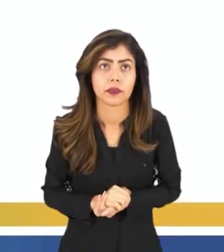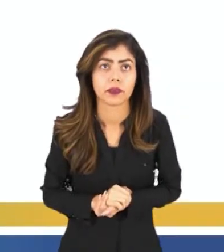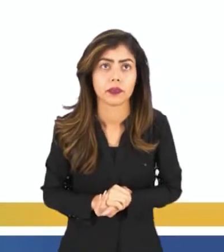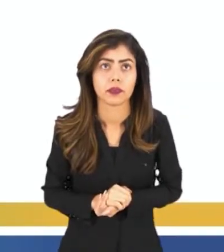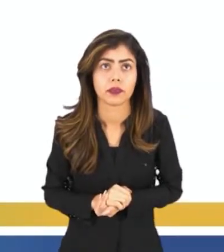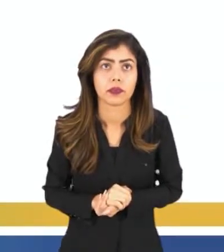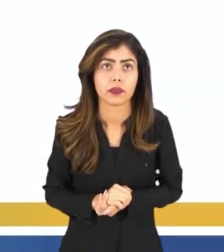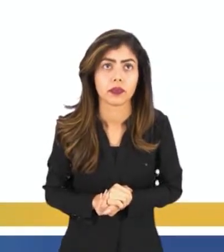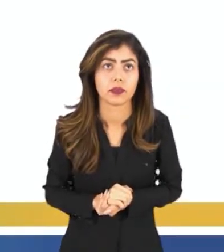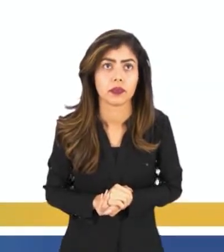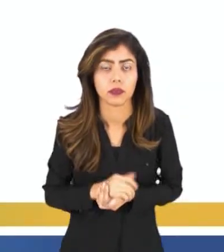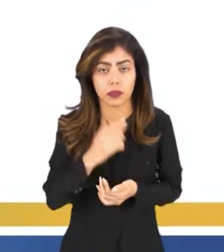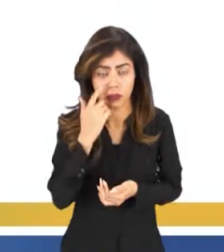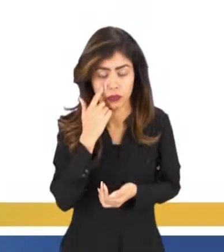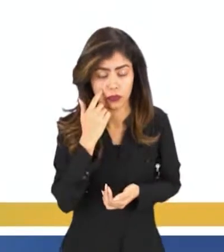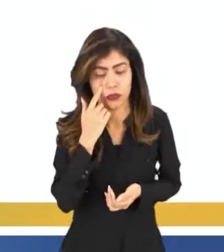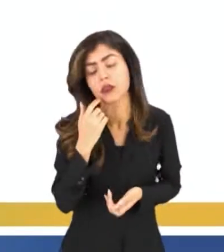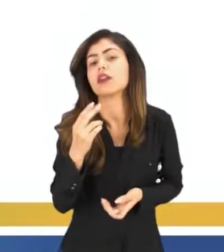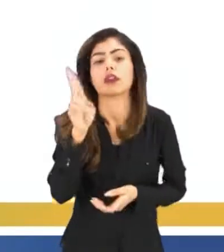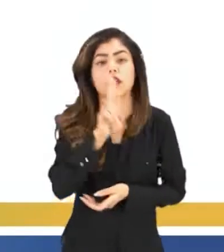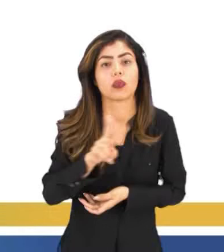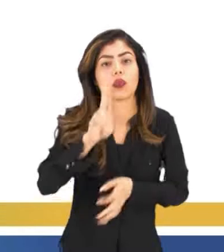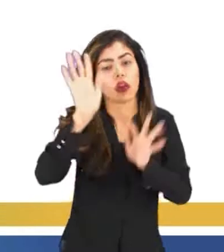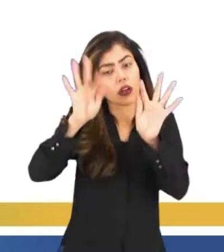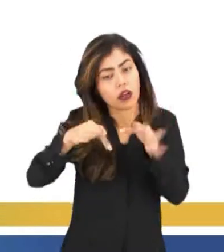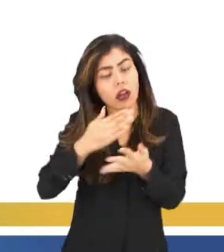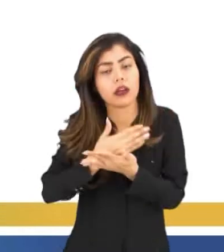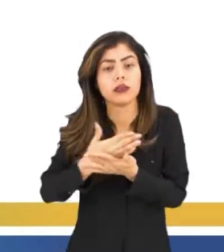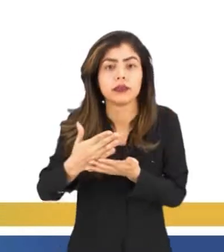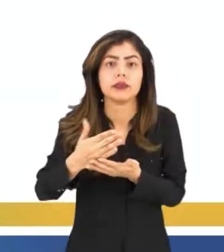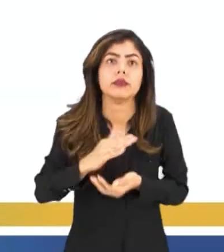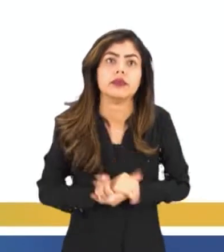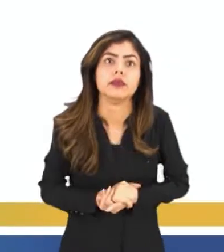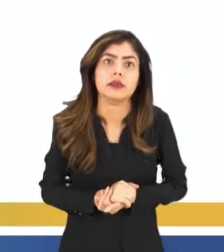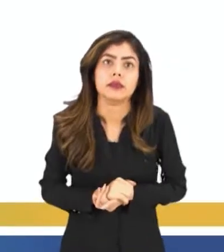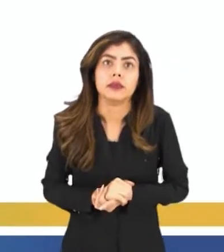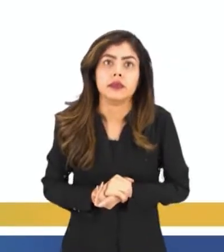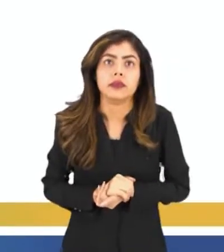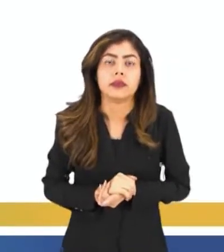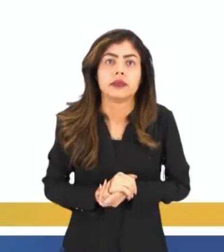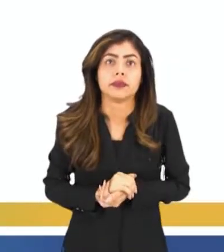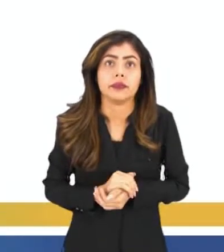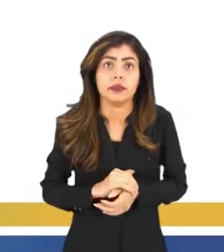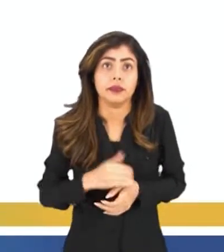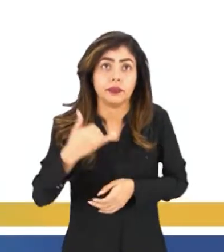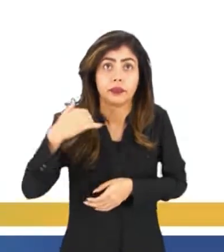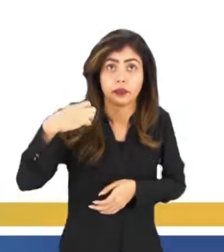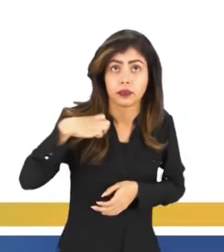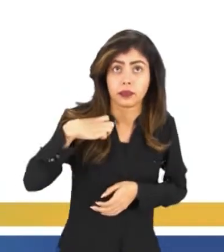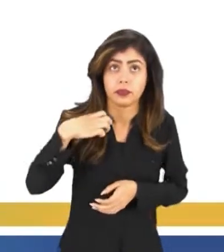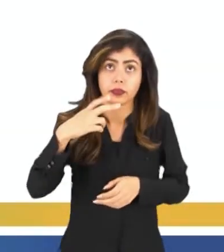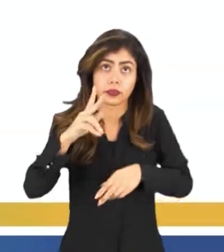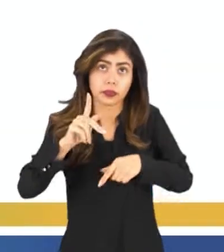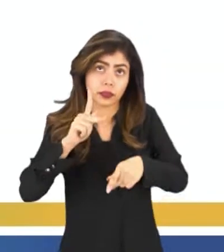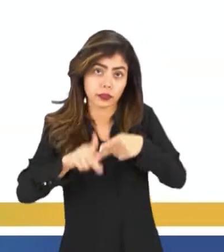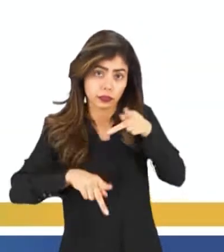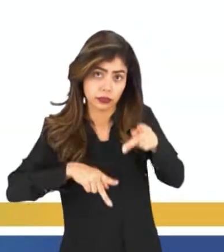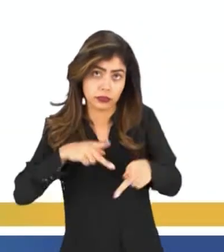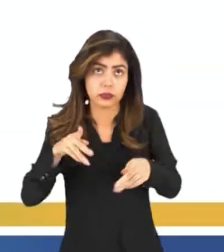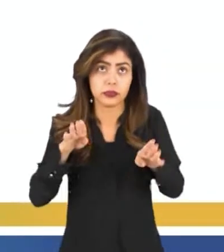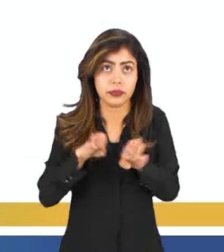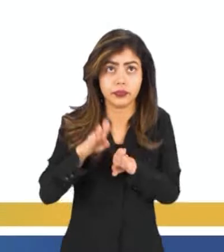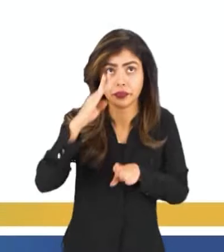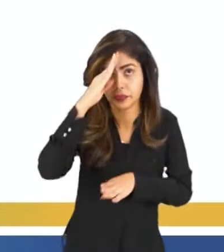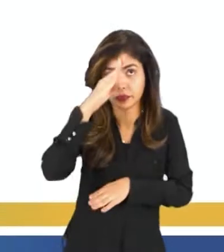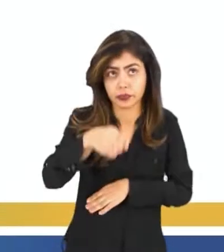conectores de conclusión en conclusión la ética pública conforman el orden